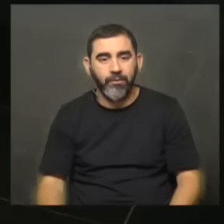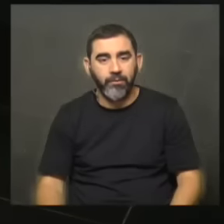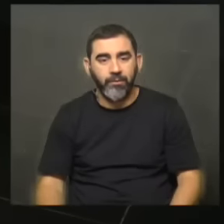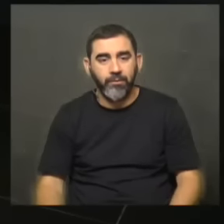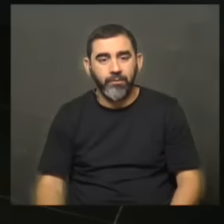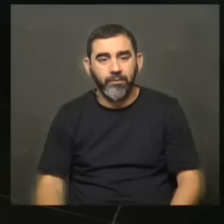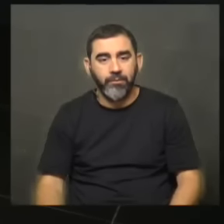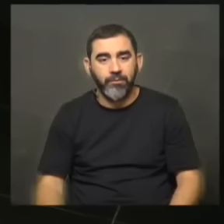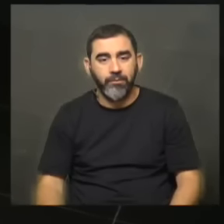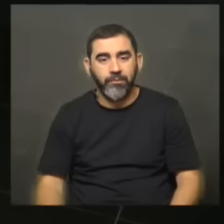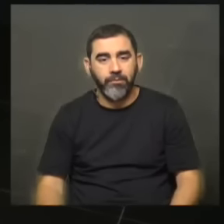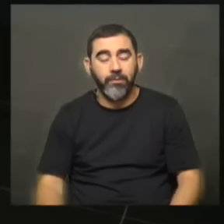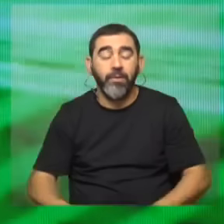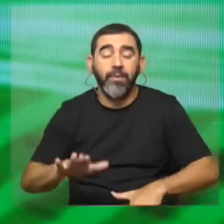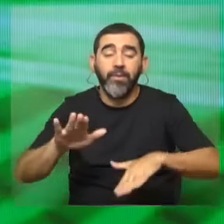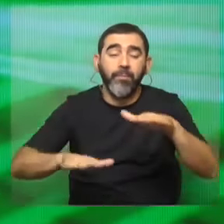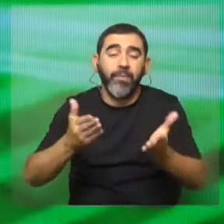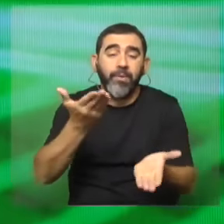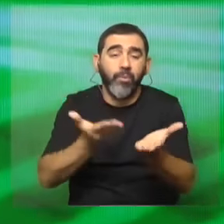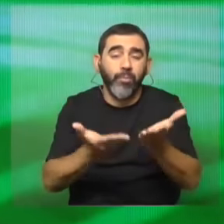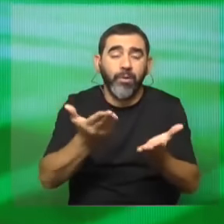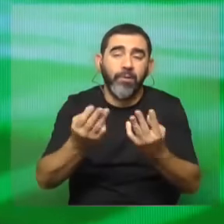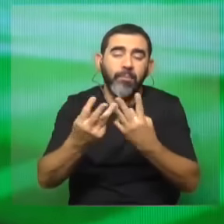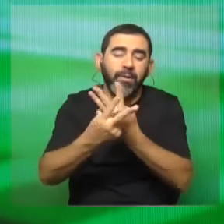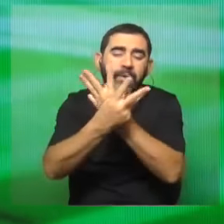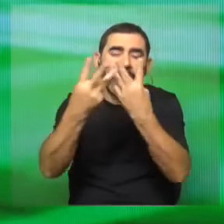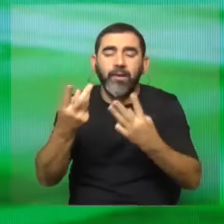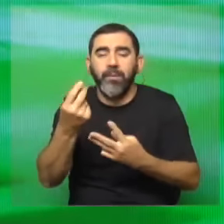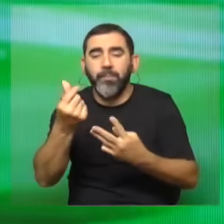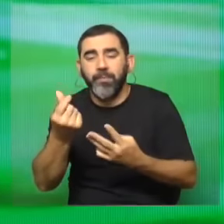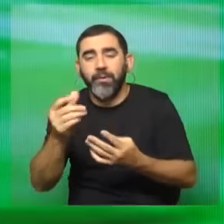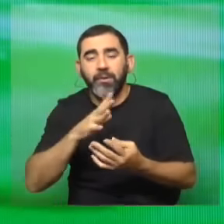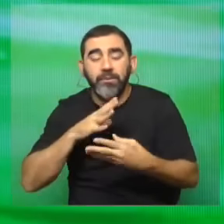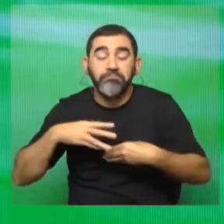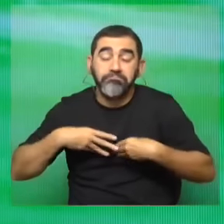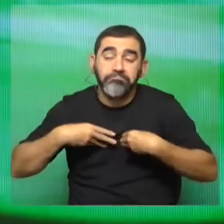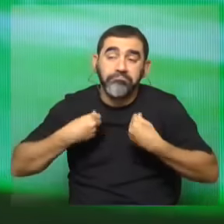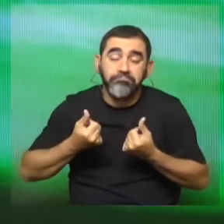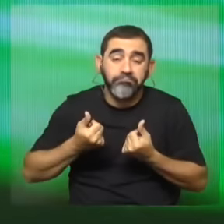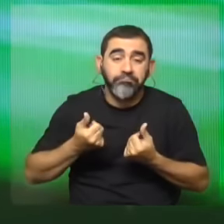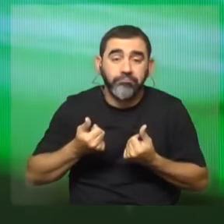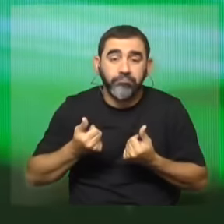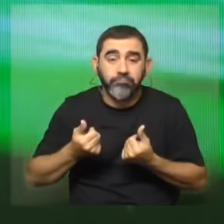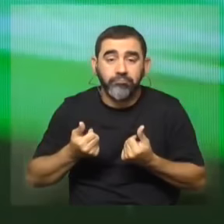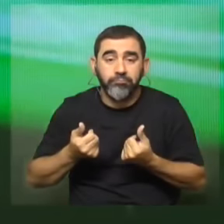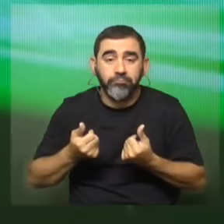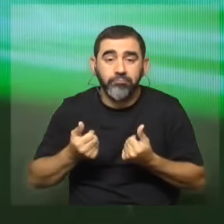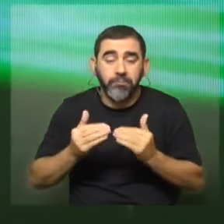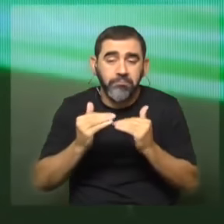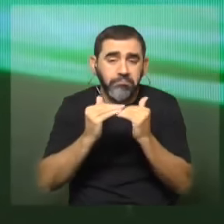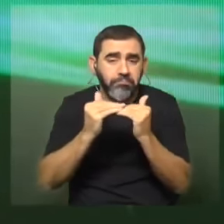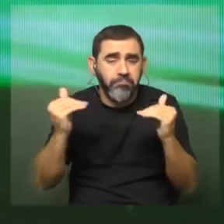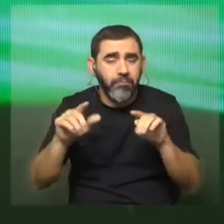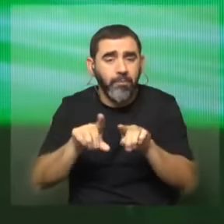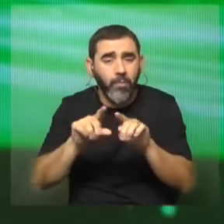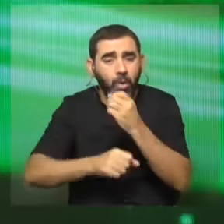definitiva siempre depende con qu se compare en general los precios tenemos la sensación de que están en el mismo nivel